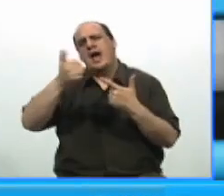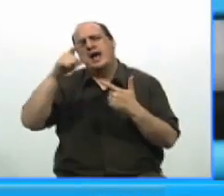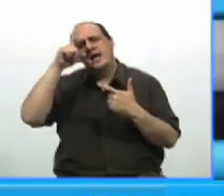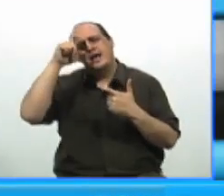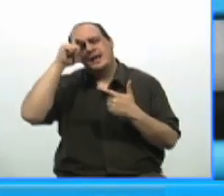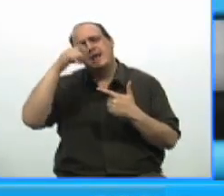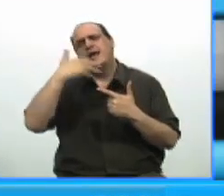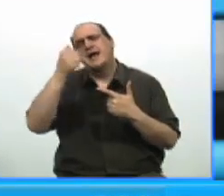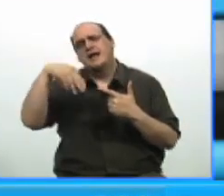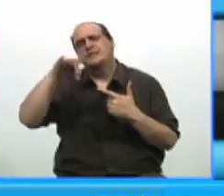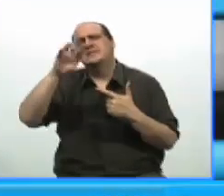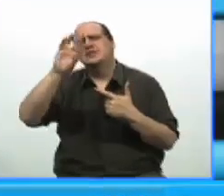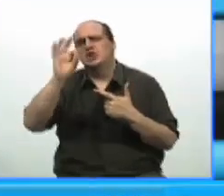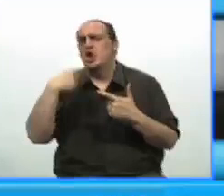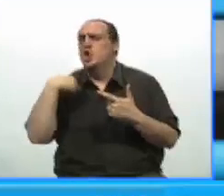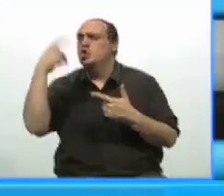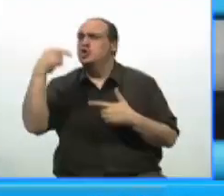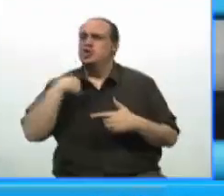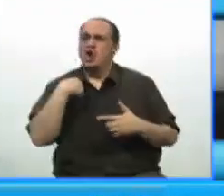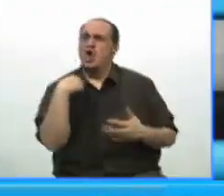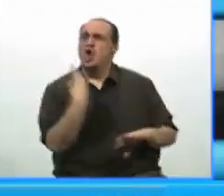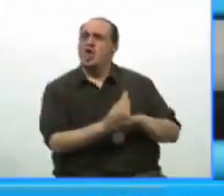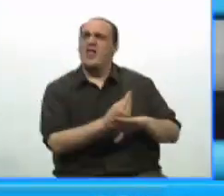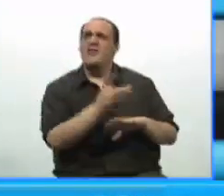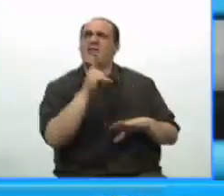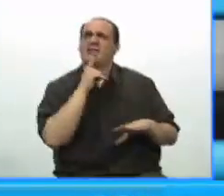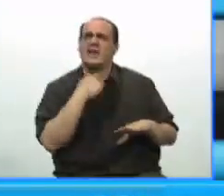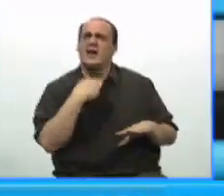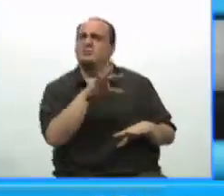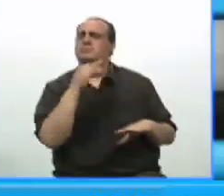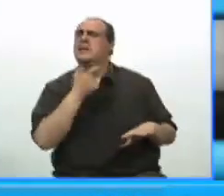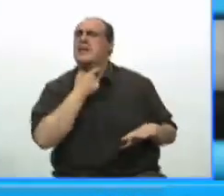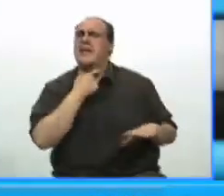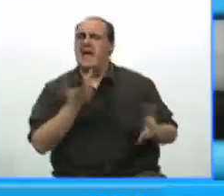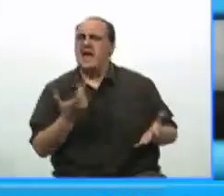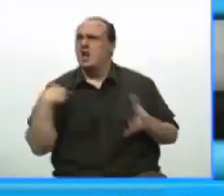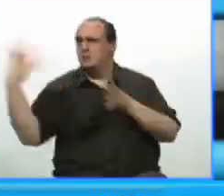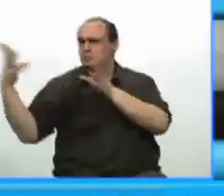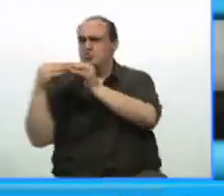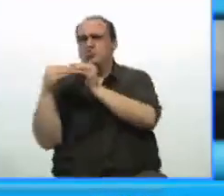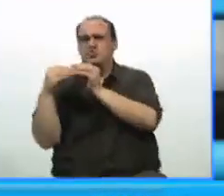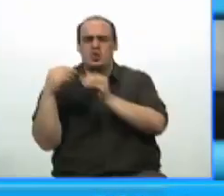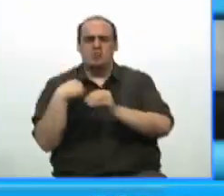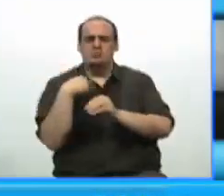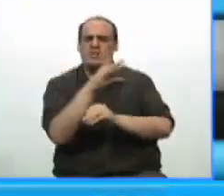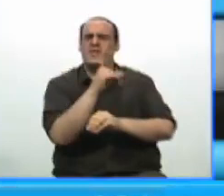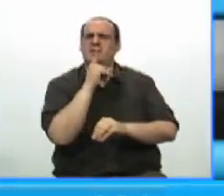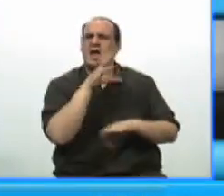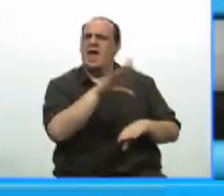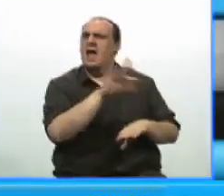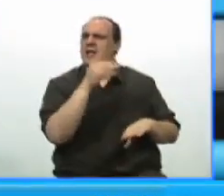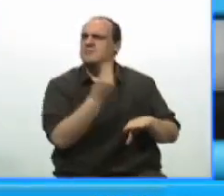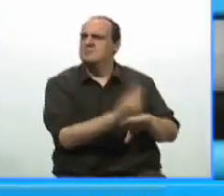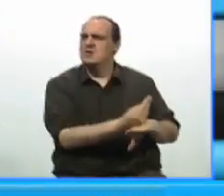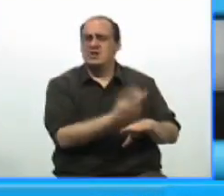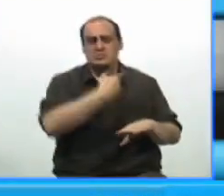del entrenador, sino en la explicación que yo necesito que el entrenador que venga sepa que nosotros estamos haciendo un